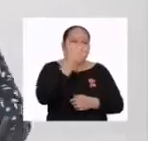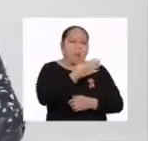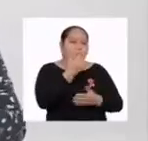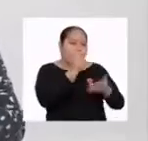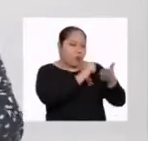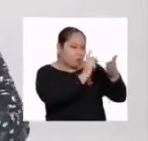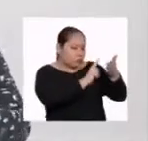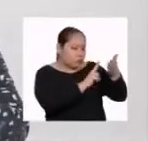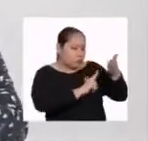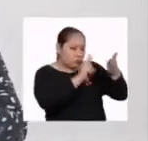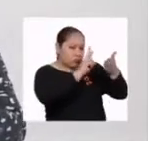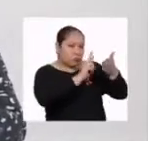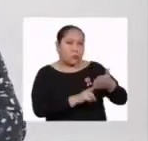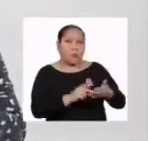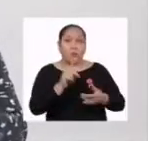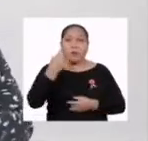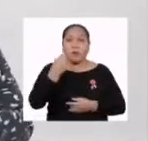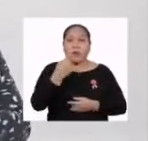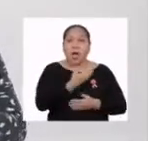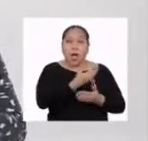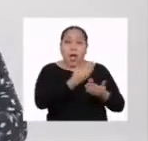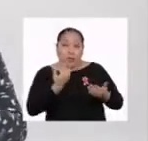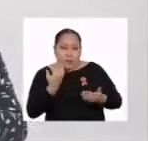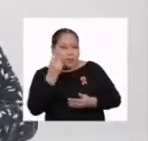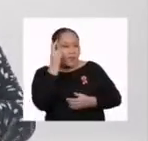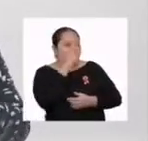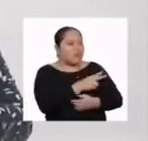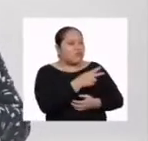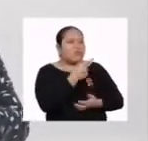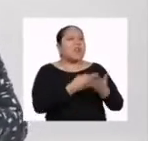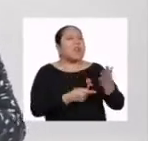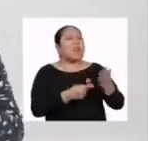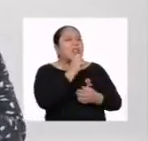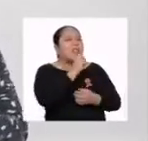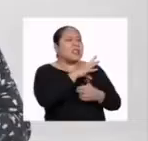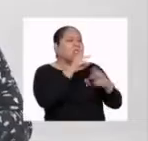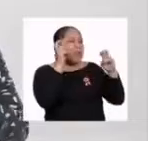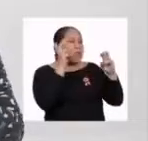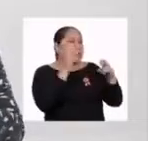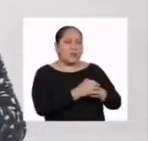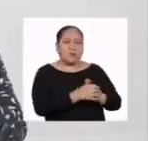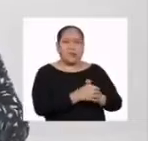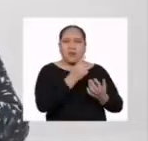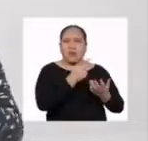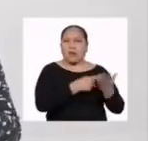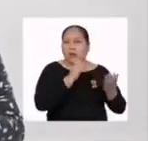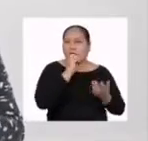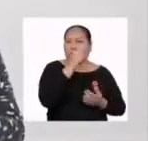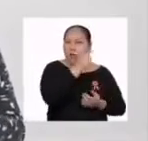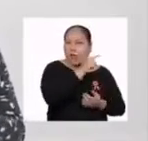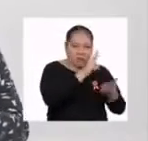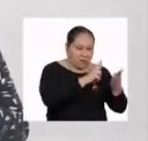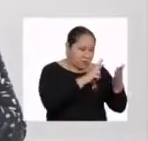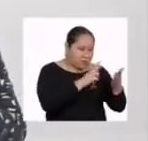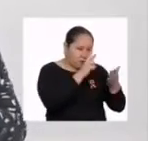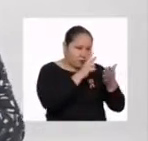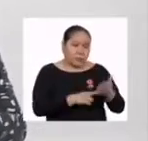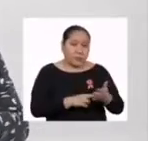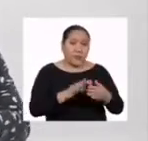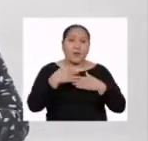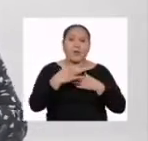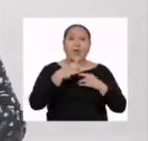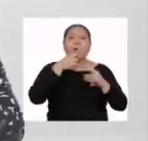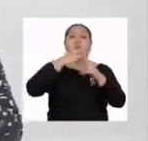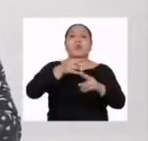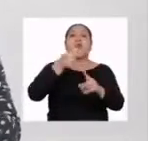Primero, debemos tratar de anticipar el tema a partir del título, mentalmente preguntarnos ¿de qué tratará lo que voy a leer? Y de ahí